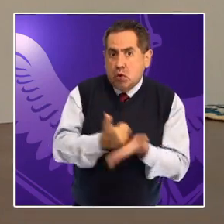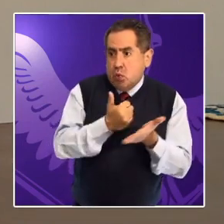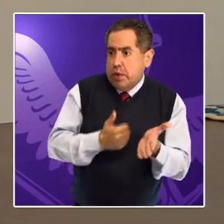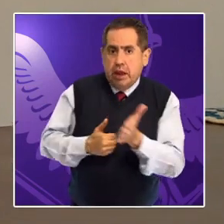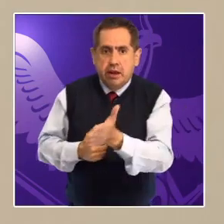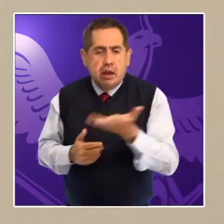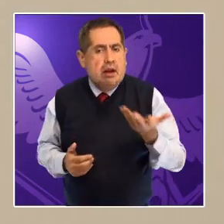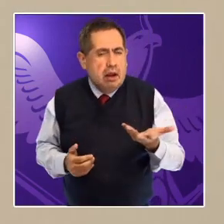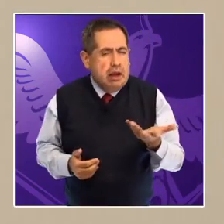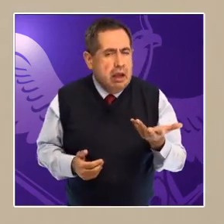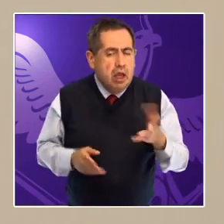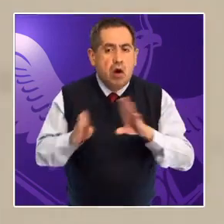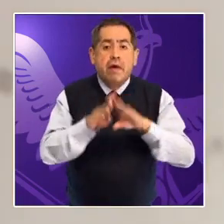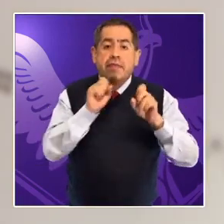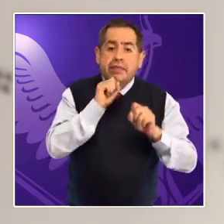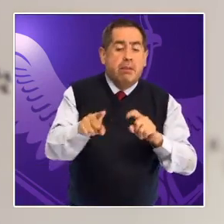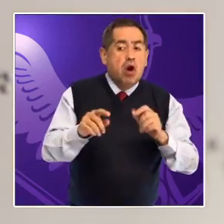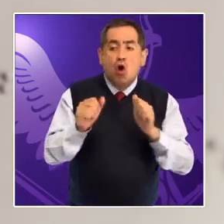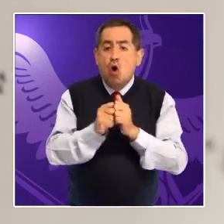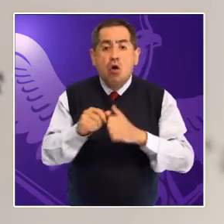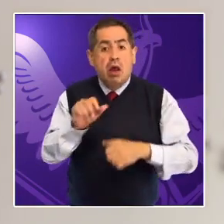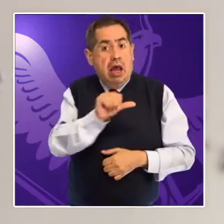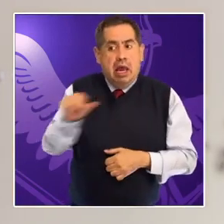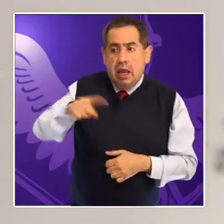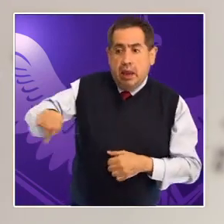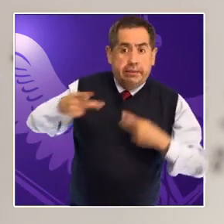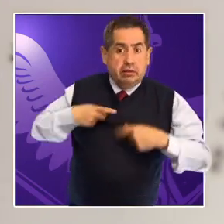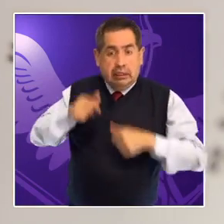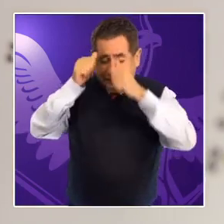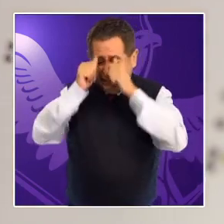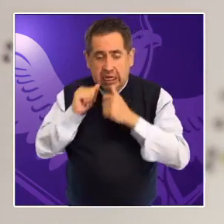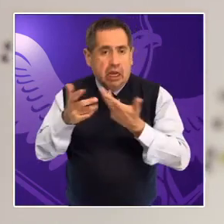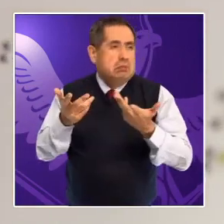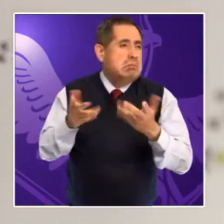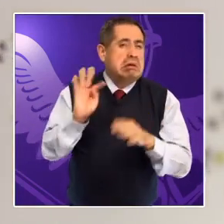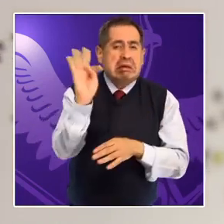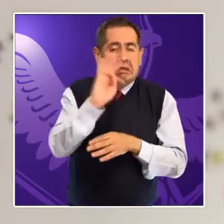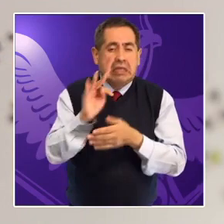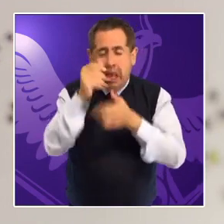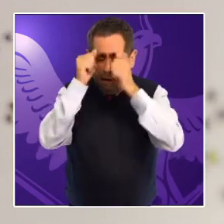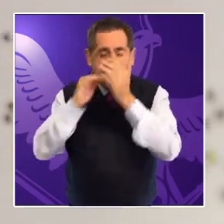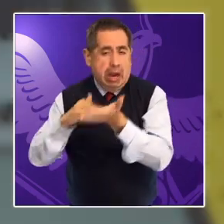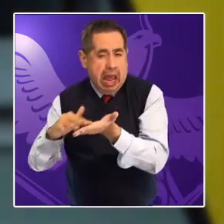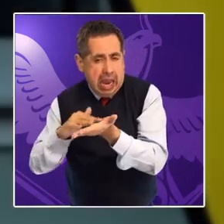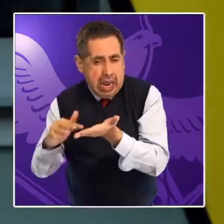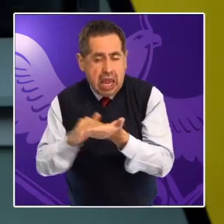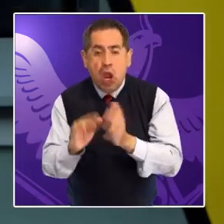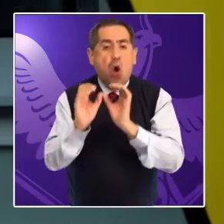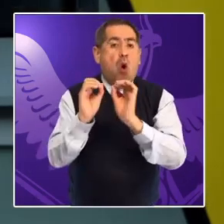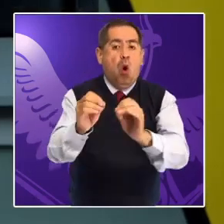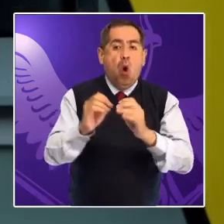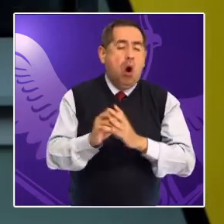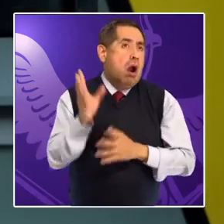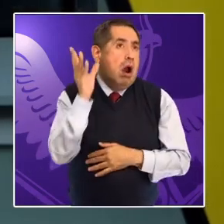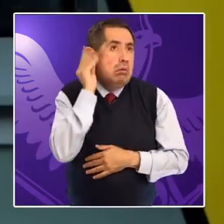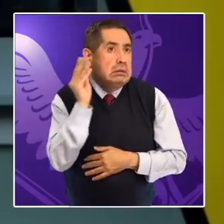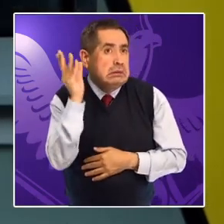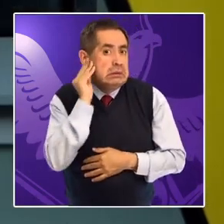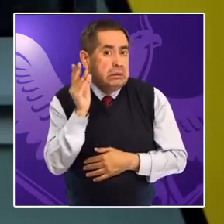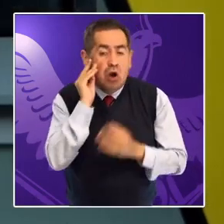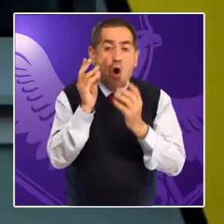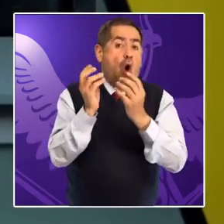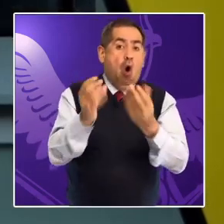en determinado momento en formatos accesibles para personas ciegas, ya sea que lean braille o que sea solamente por audio, o